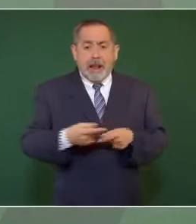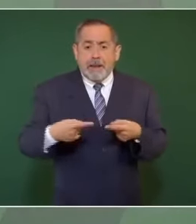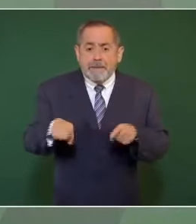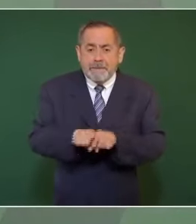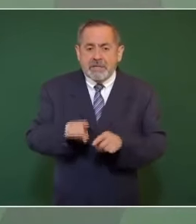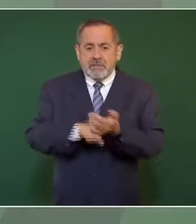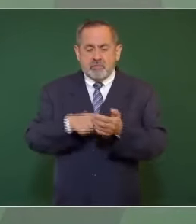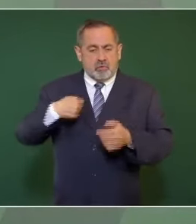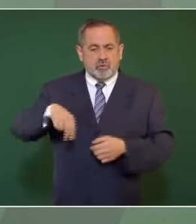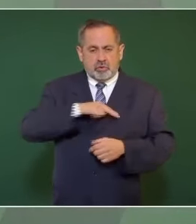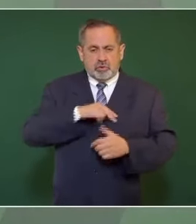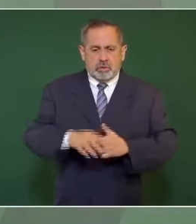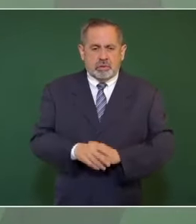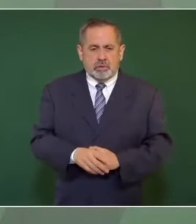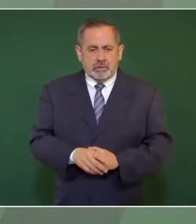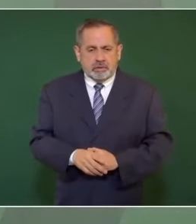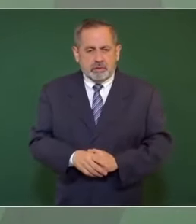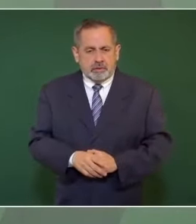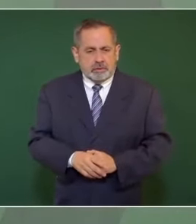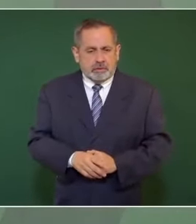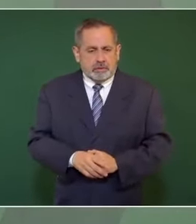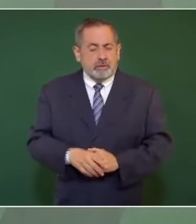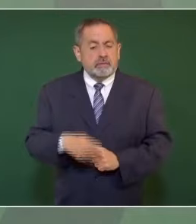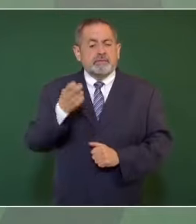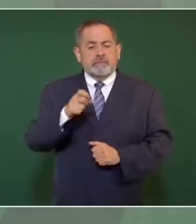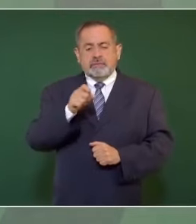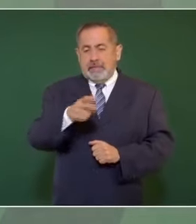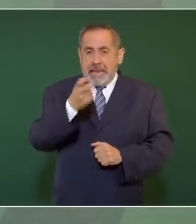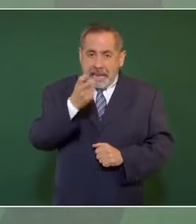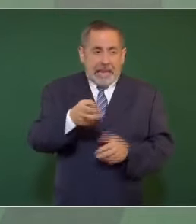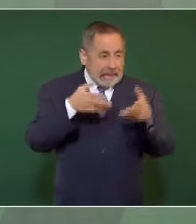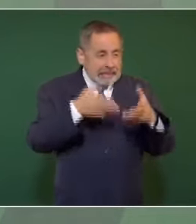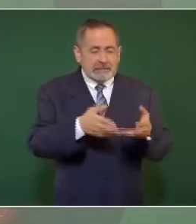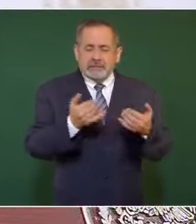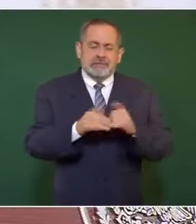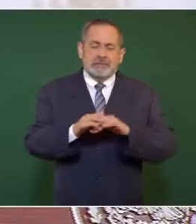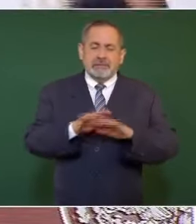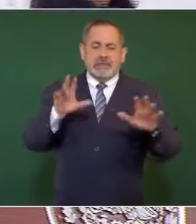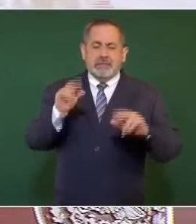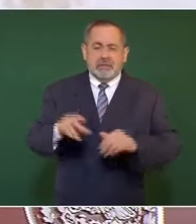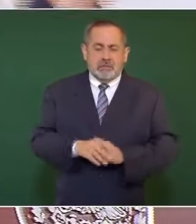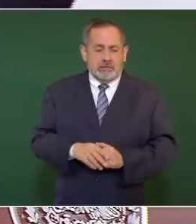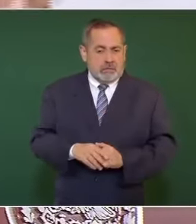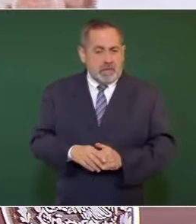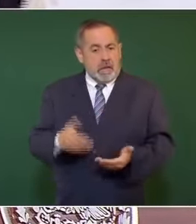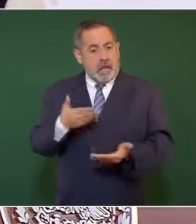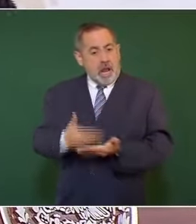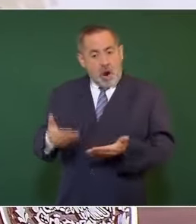Argentina. Entonces, eso ya no. Ahora va de abajo